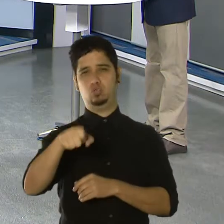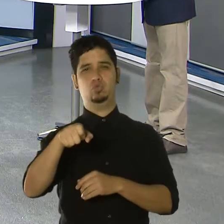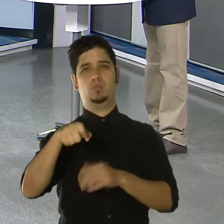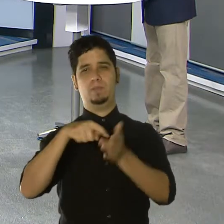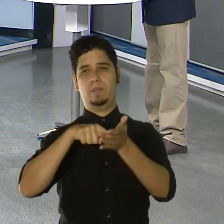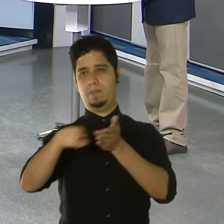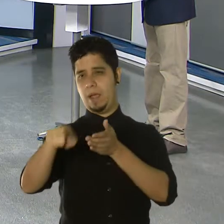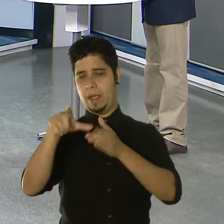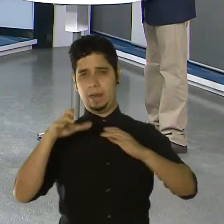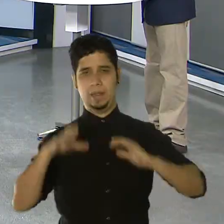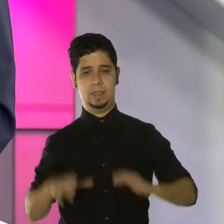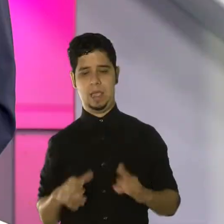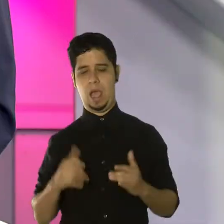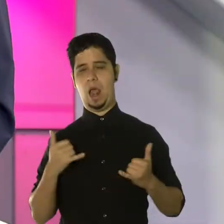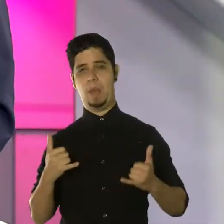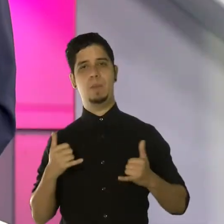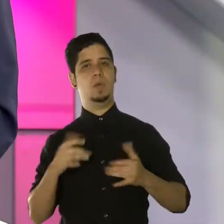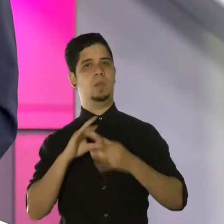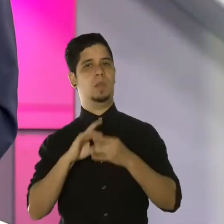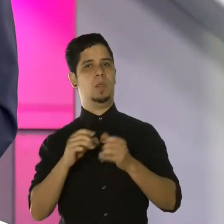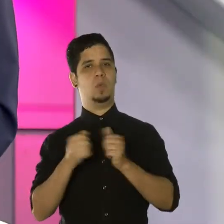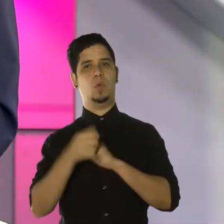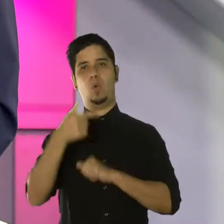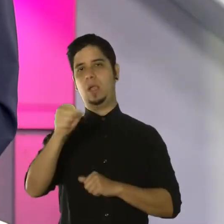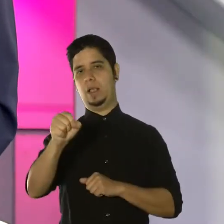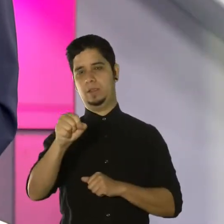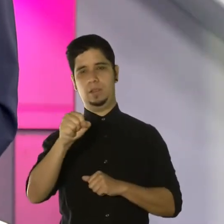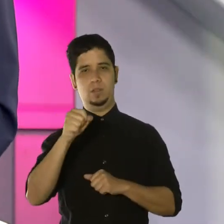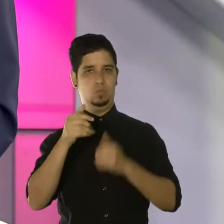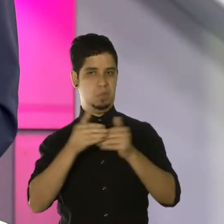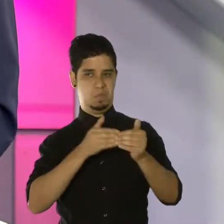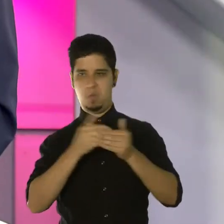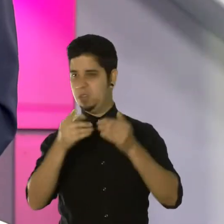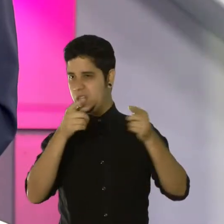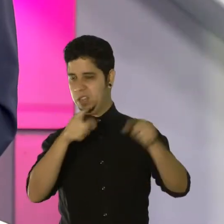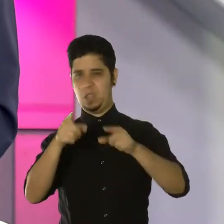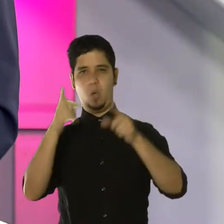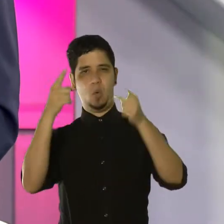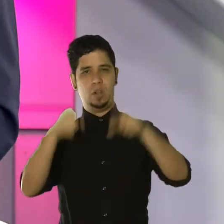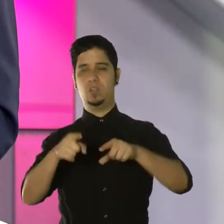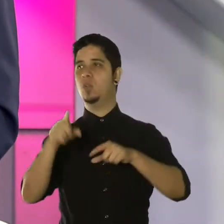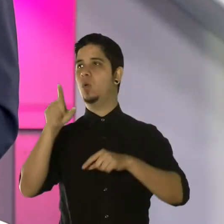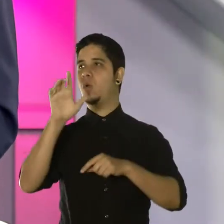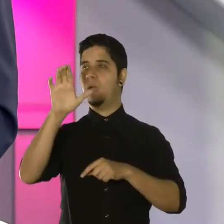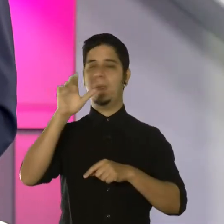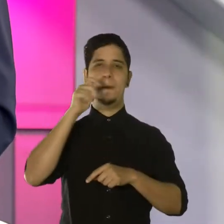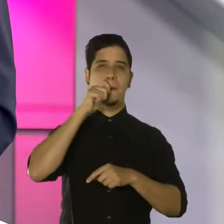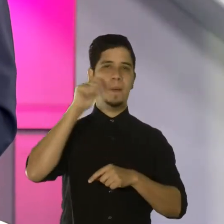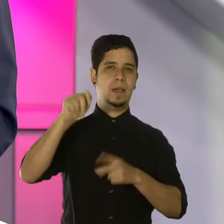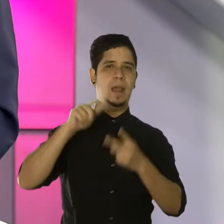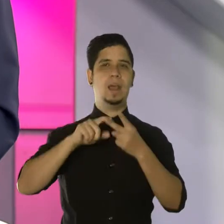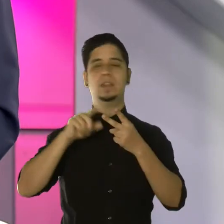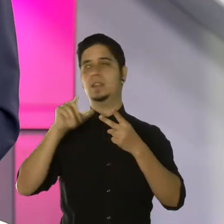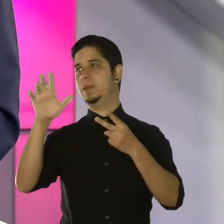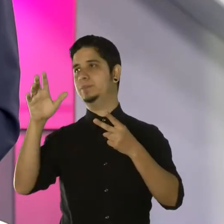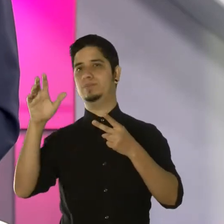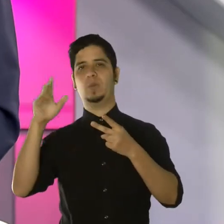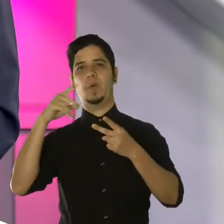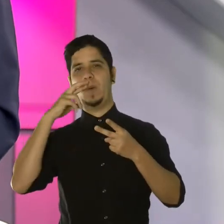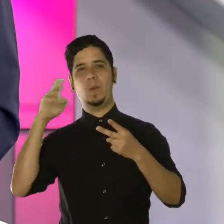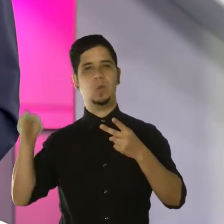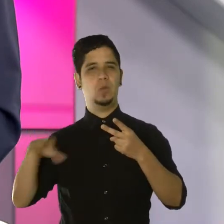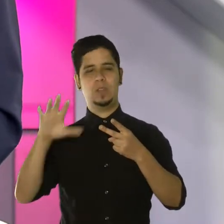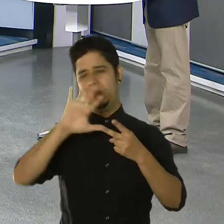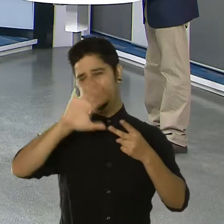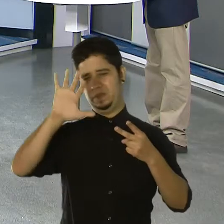pagando el consumidor en este momento por el gas, independientemente de lo que está ocurriendo en Ucrania y la inflación a nivel internacional y el transporte del